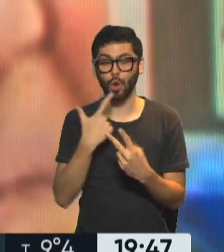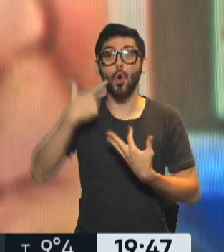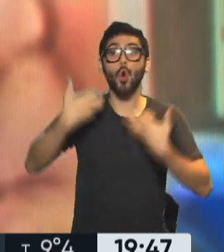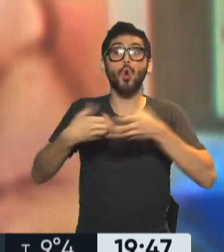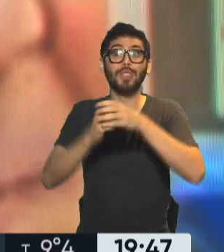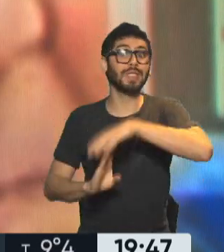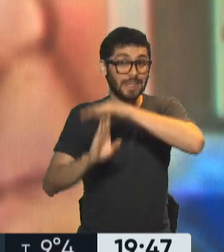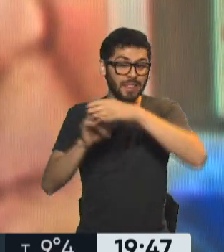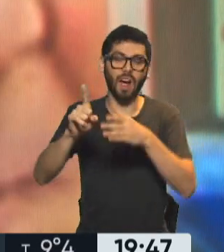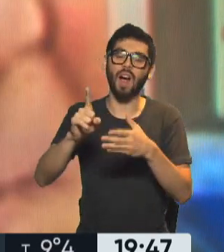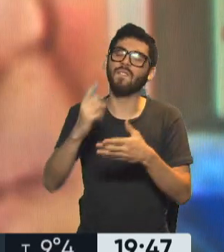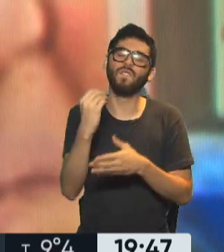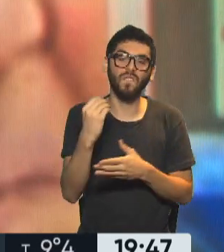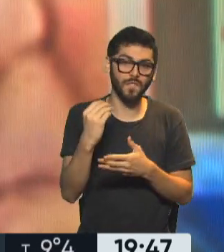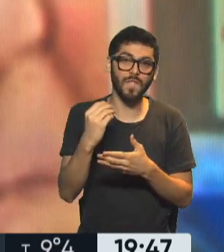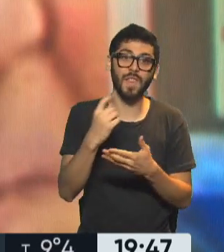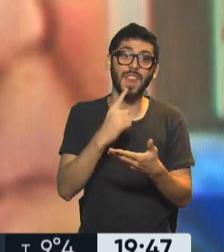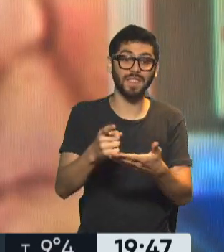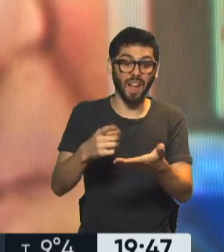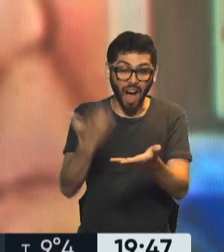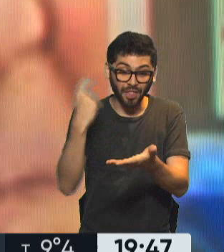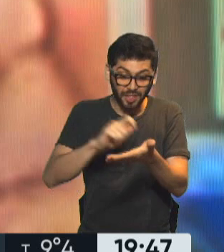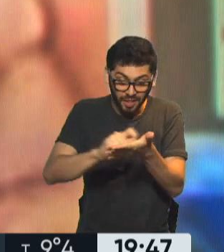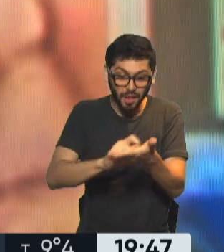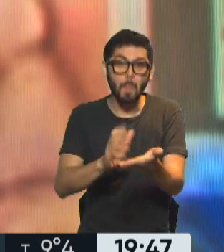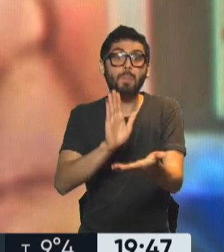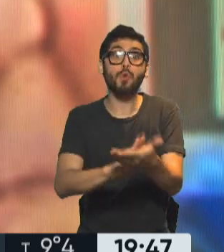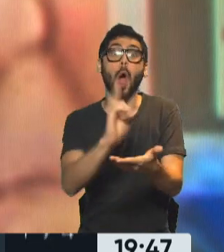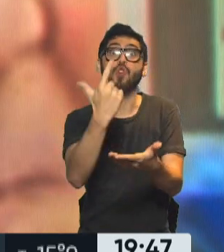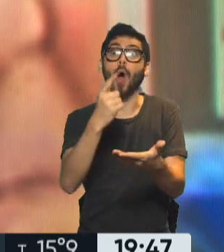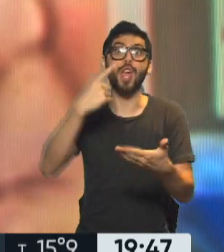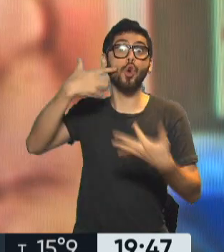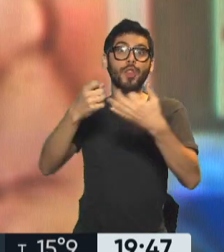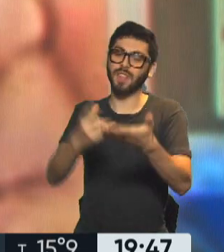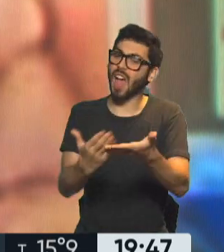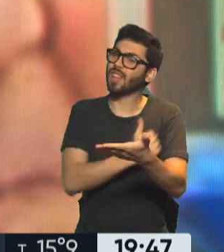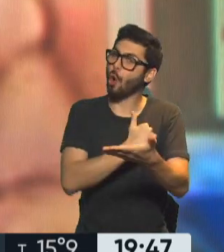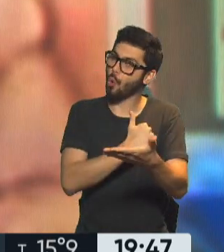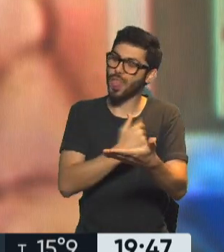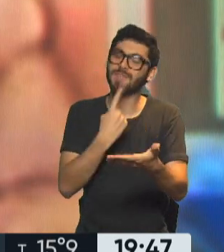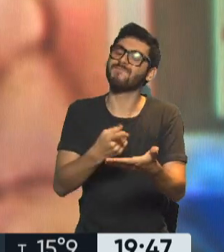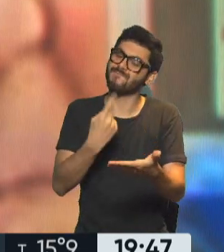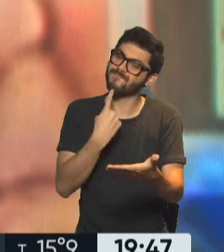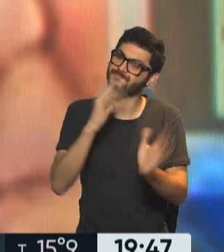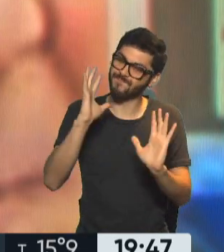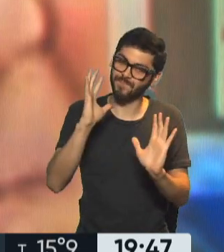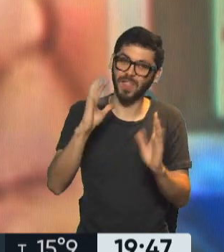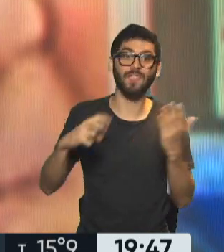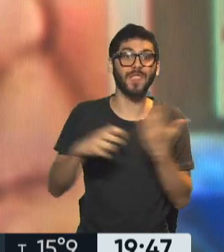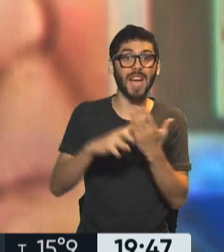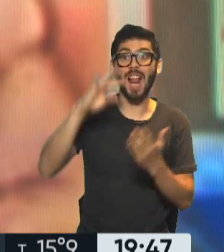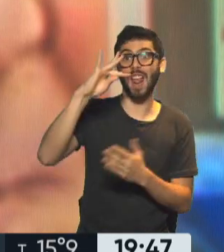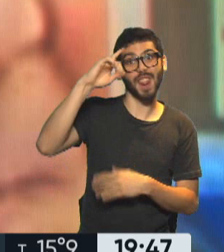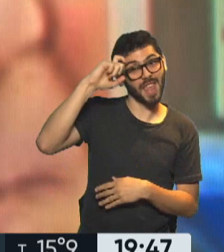que hizo fue revocar esa falta de mérito. El fiscal que había solicitado la medida, Javier De